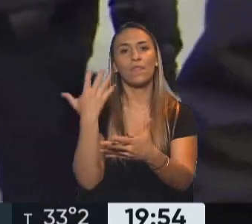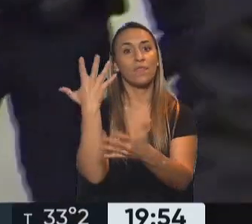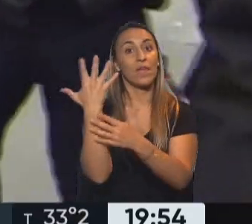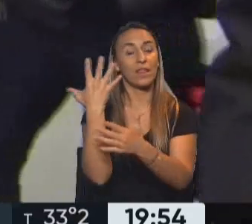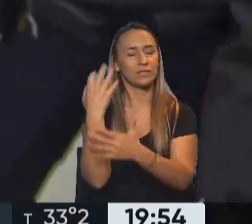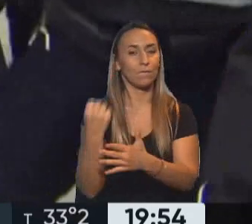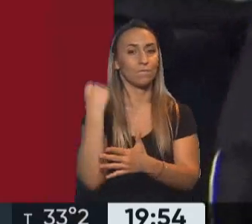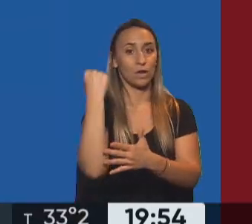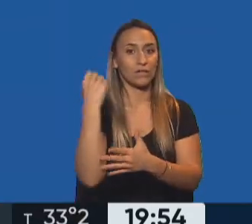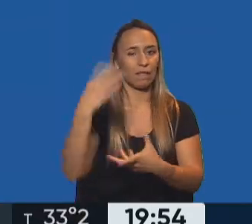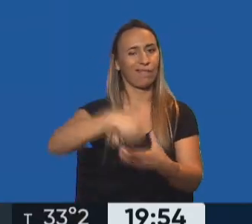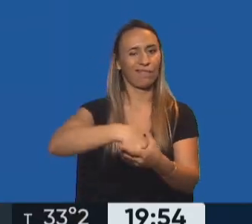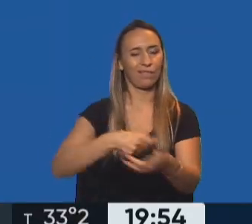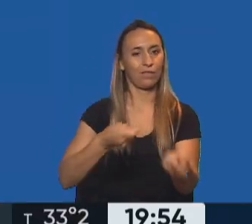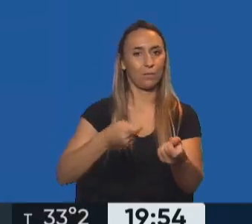los manifestantes.